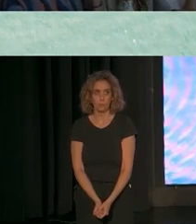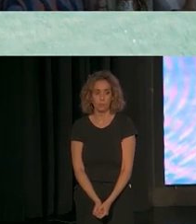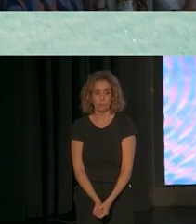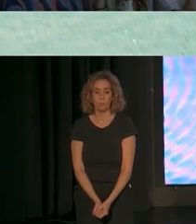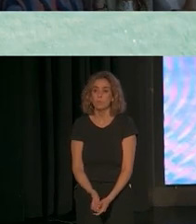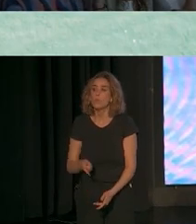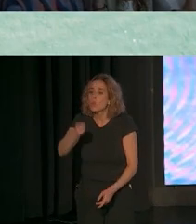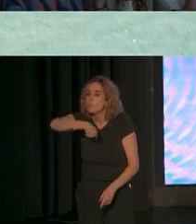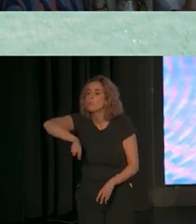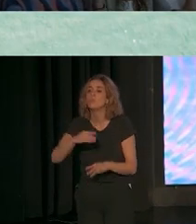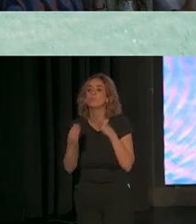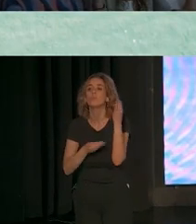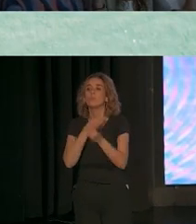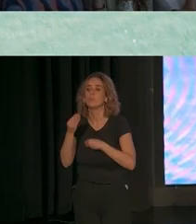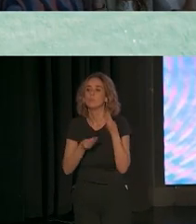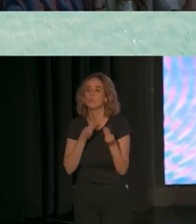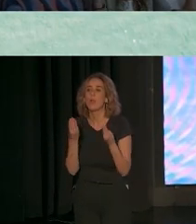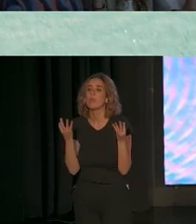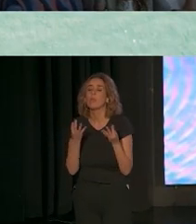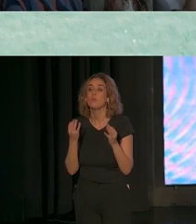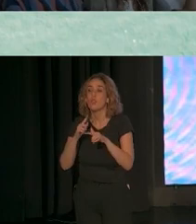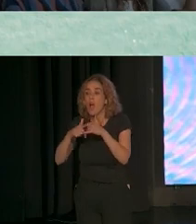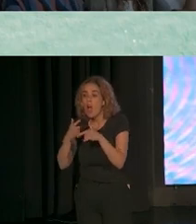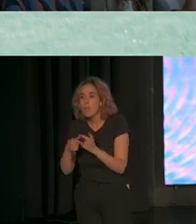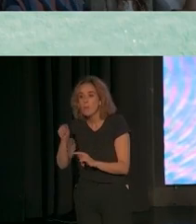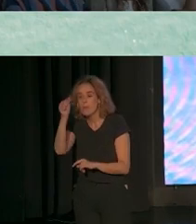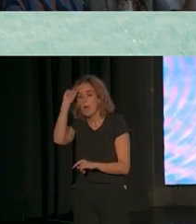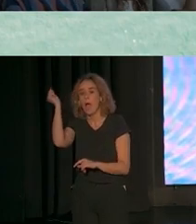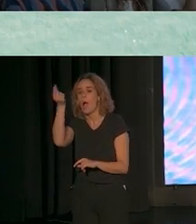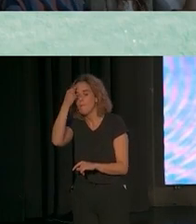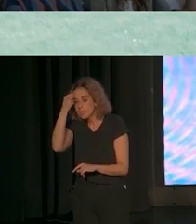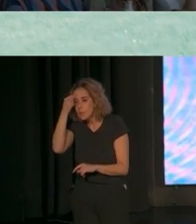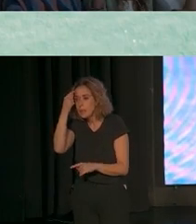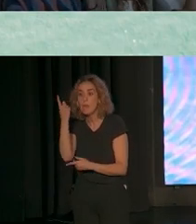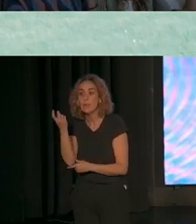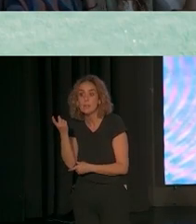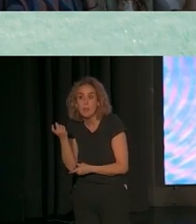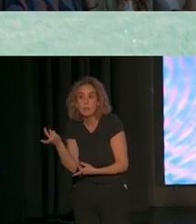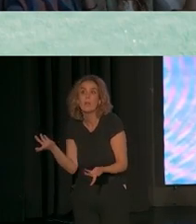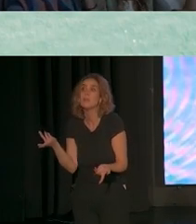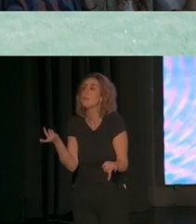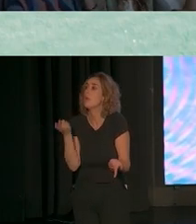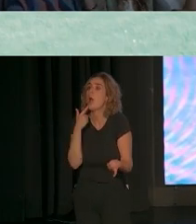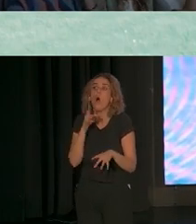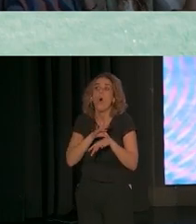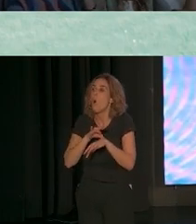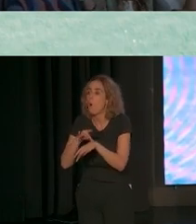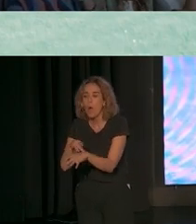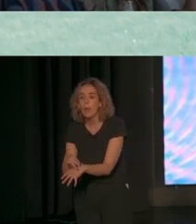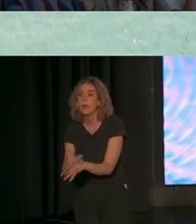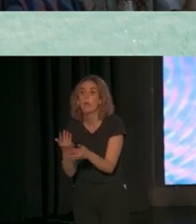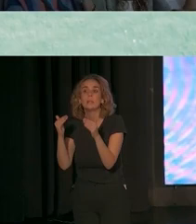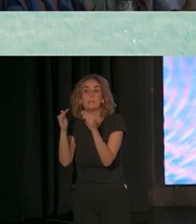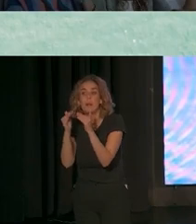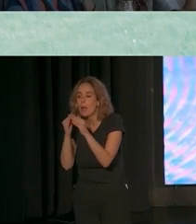Lo que hacemos es proporcionar a las familias habilidades que quizá necesitan o ideas de actividades para hacer